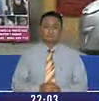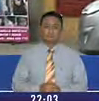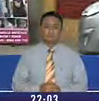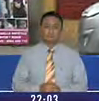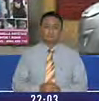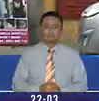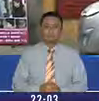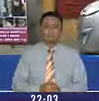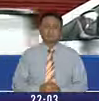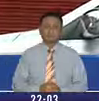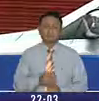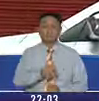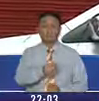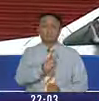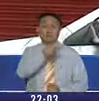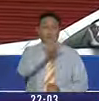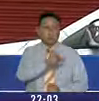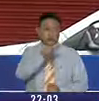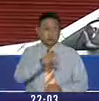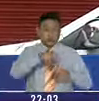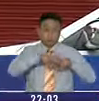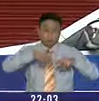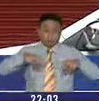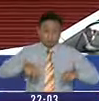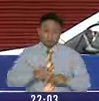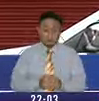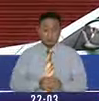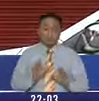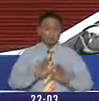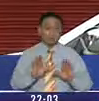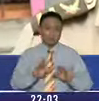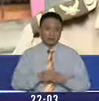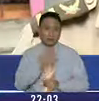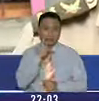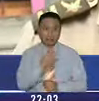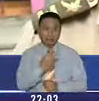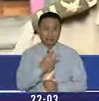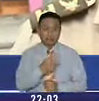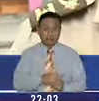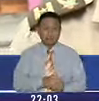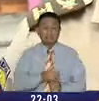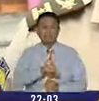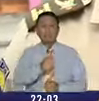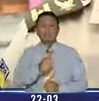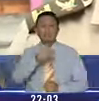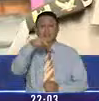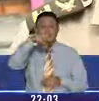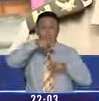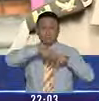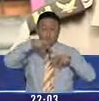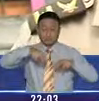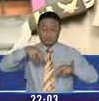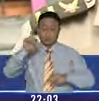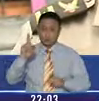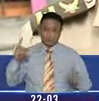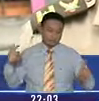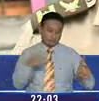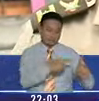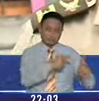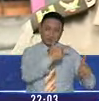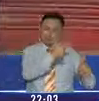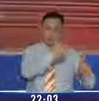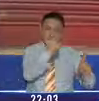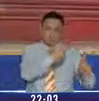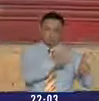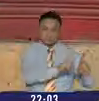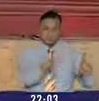A pesar que habían más personas en el local, no hubo víctimas colaterales. Había más personas en la peluquería. Fue selectivo, direccionado para esa